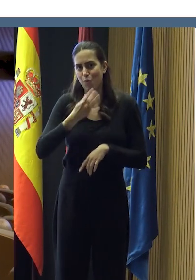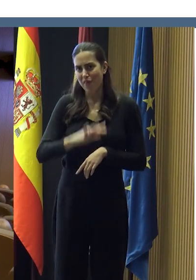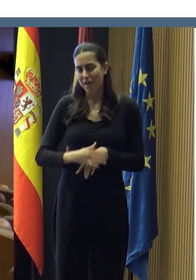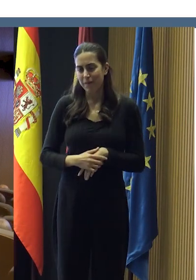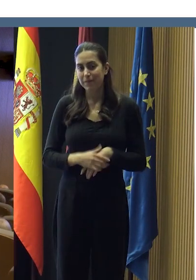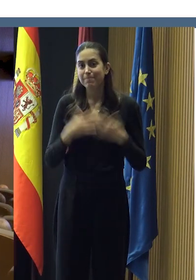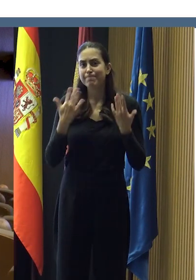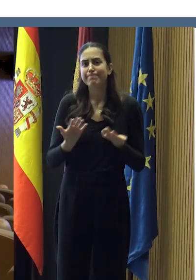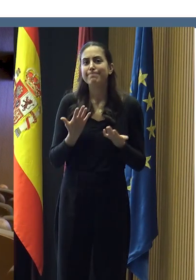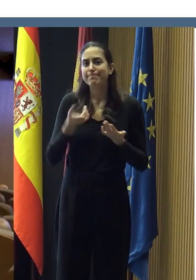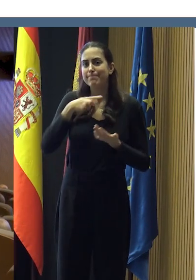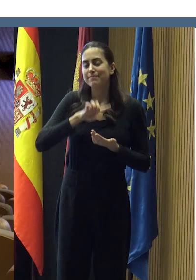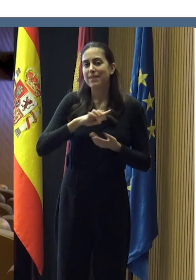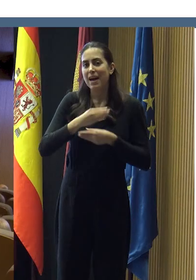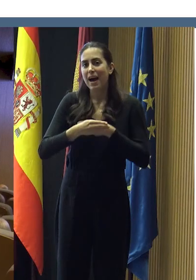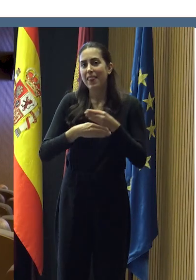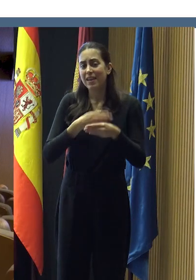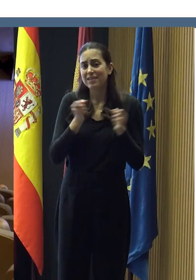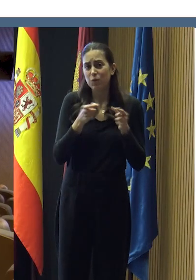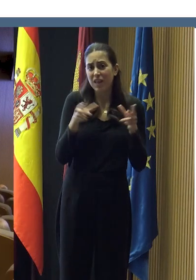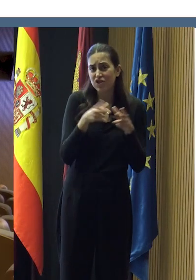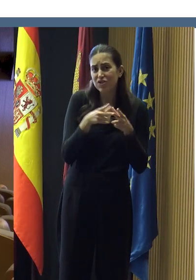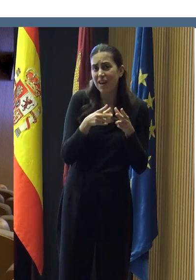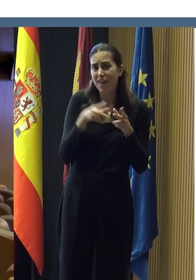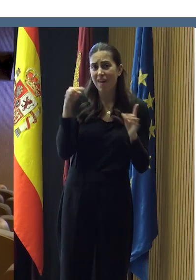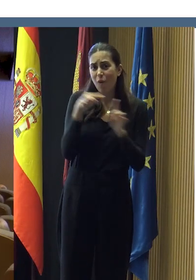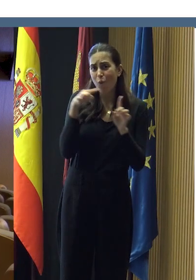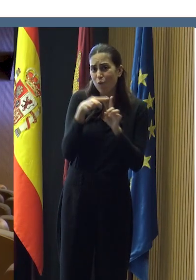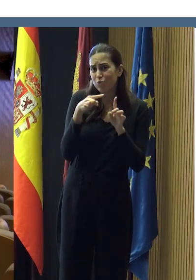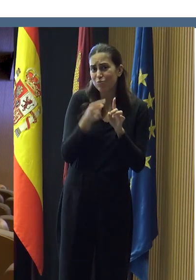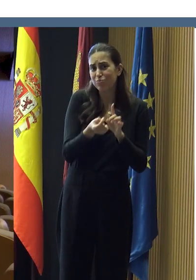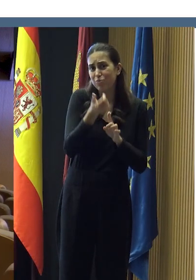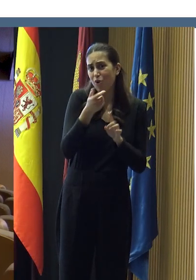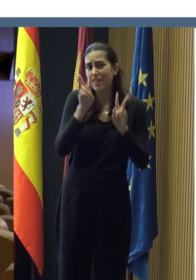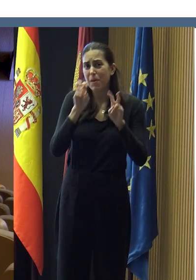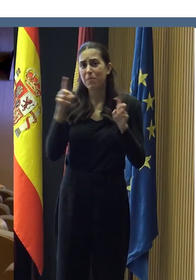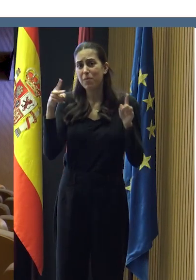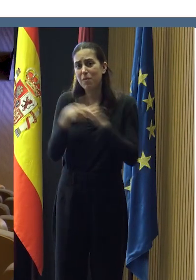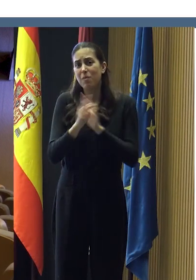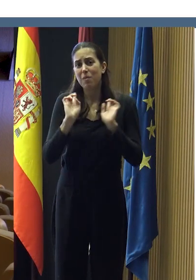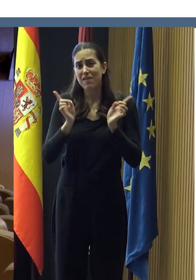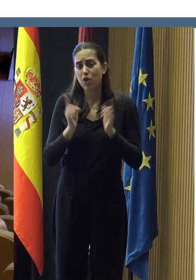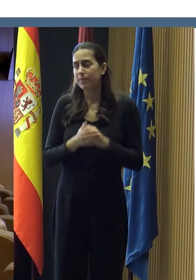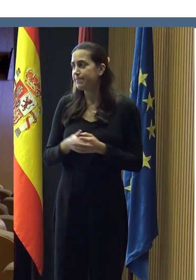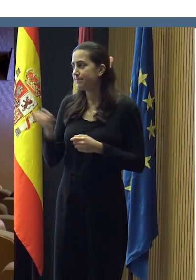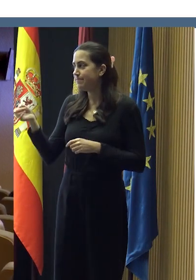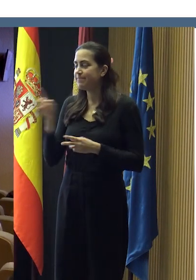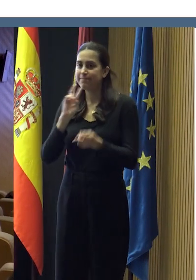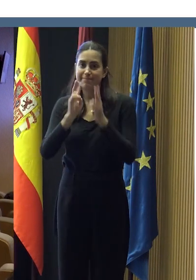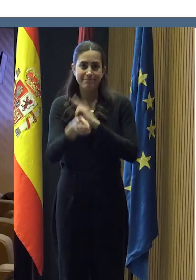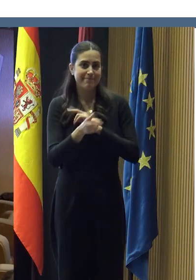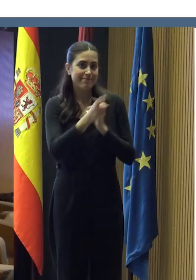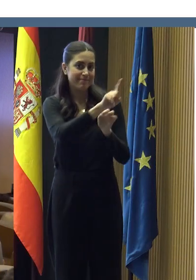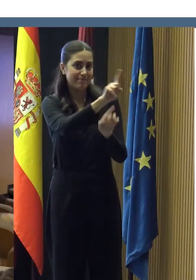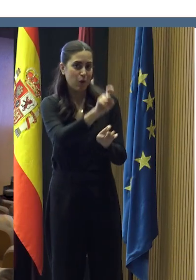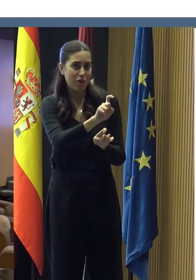cáncer. Sin embargo, no lo hace. La Seguridad Social no lo utiliza como prevención. Me encanta tu pregunta, porque voy a